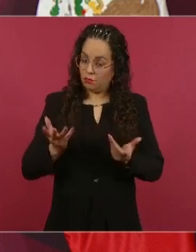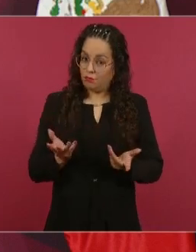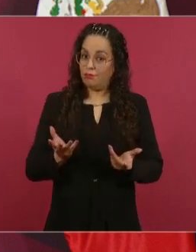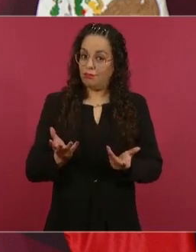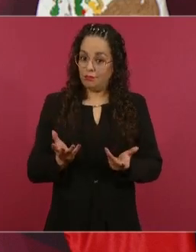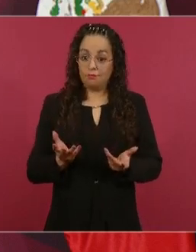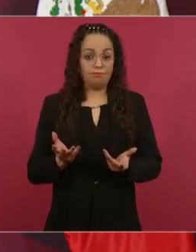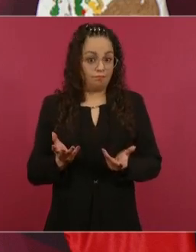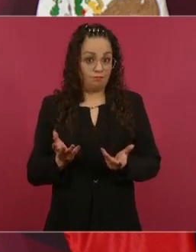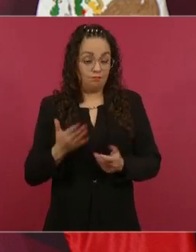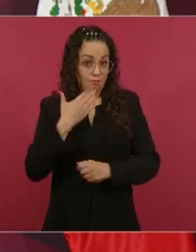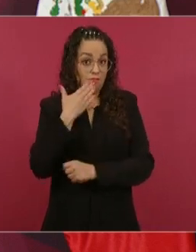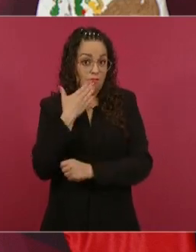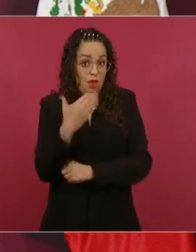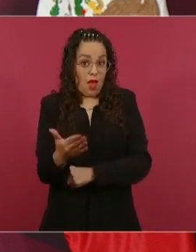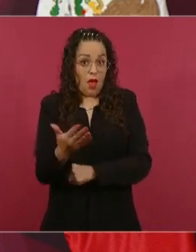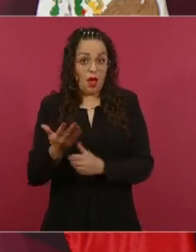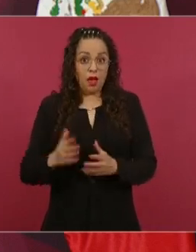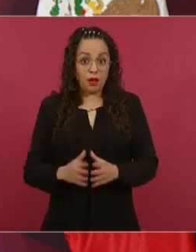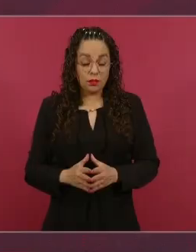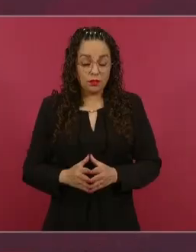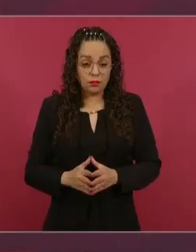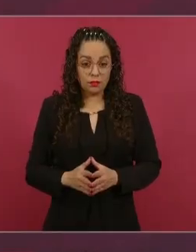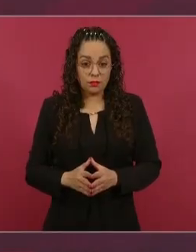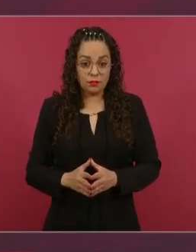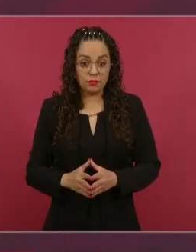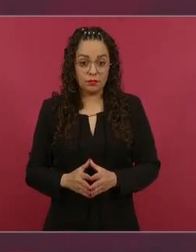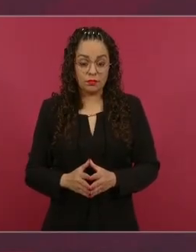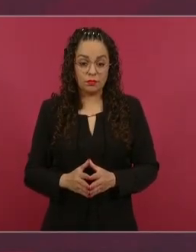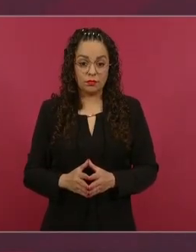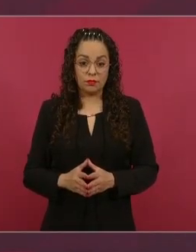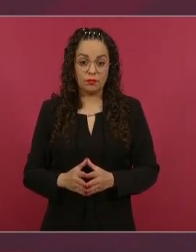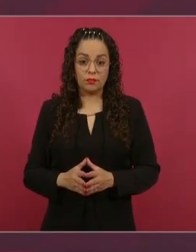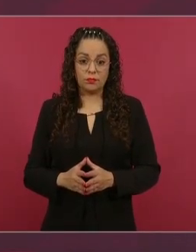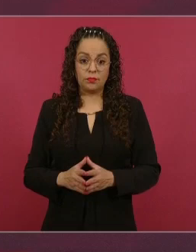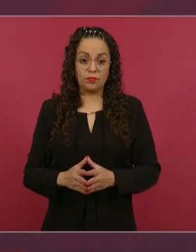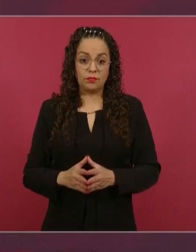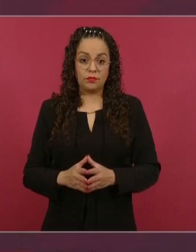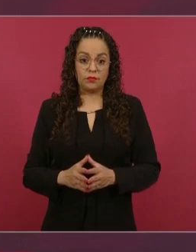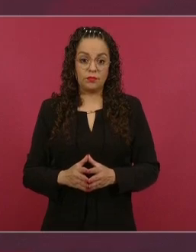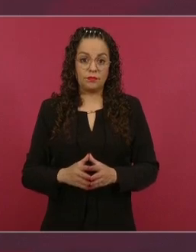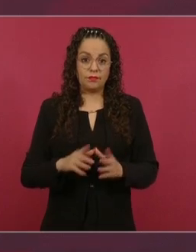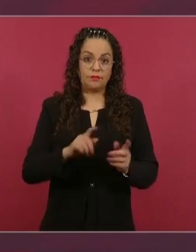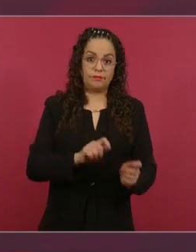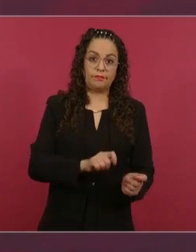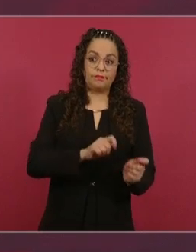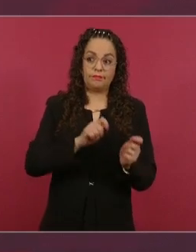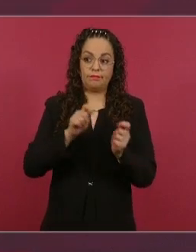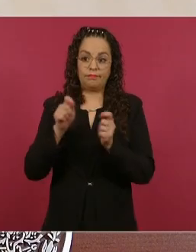que le entregan a la hacienda pública